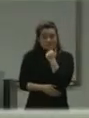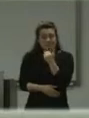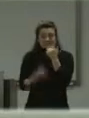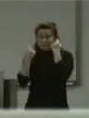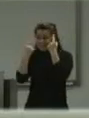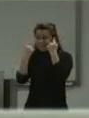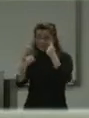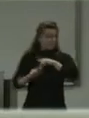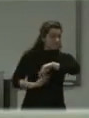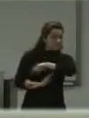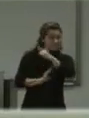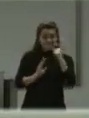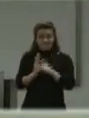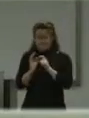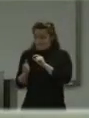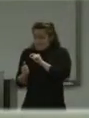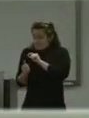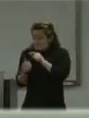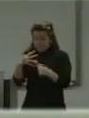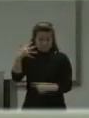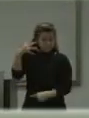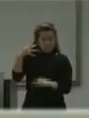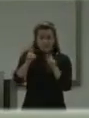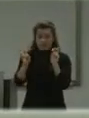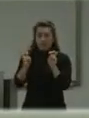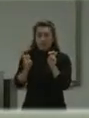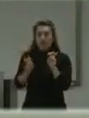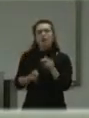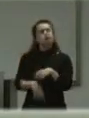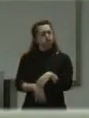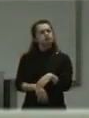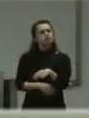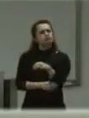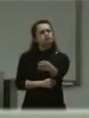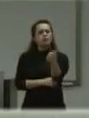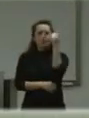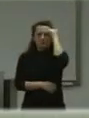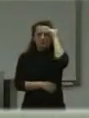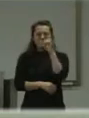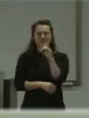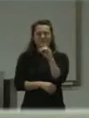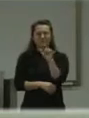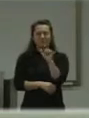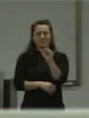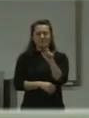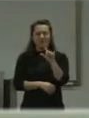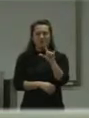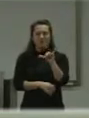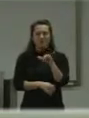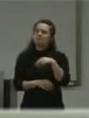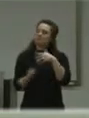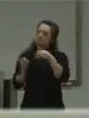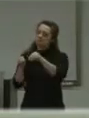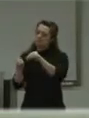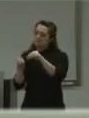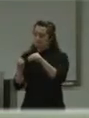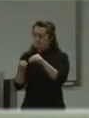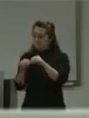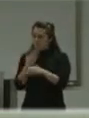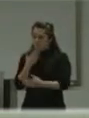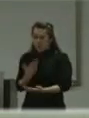entendieran todos estos temas y creo que así como lo Dice la profe darlie nos dieron muchas sorpresas y los que pudimos